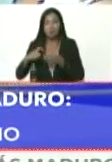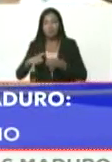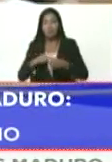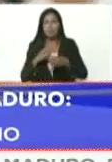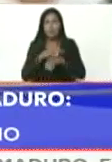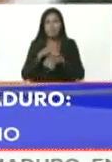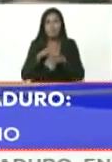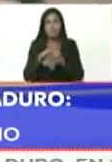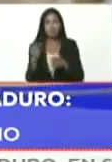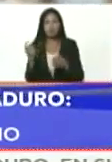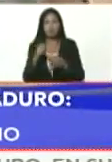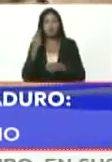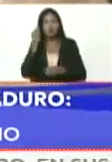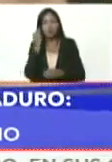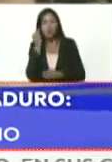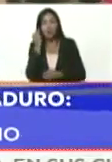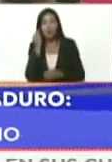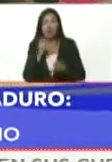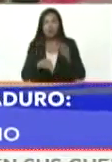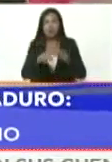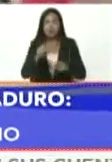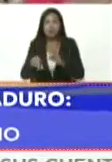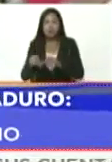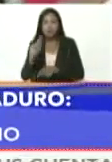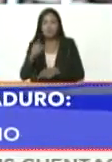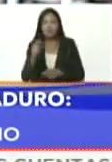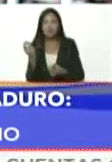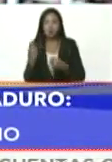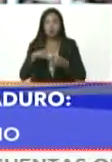Gabriela Clavo y Canela.